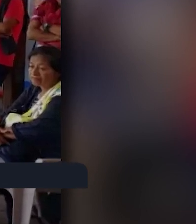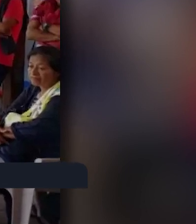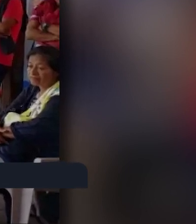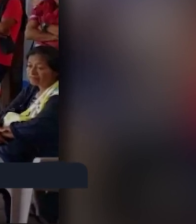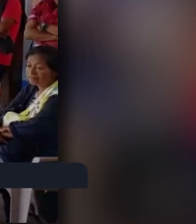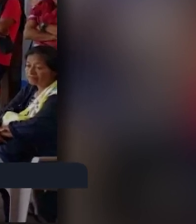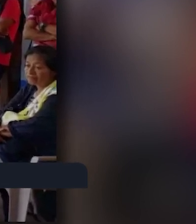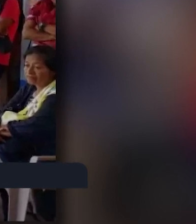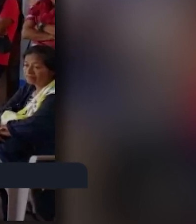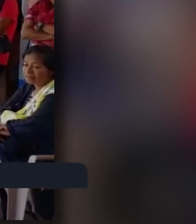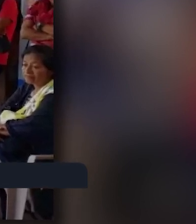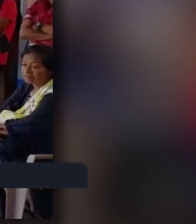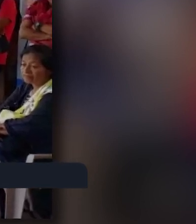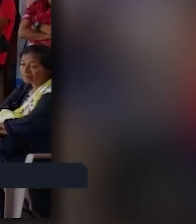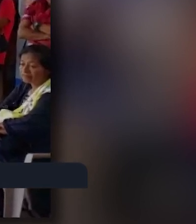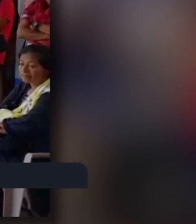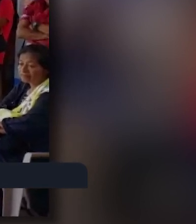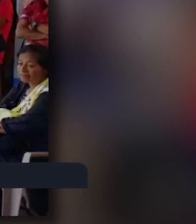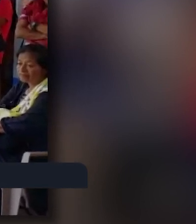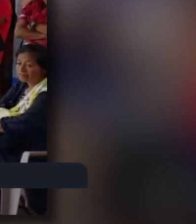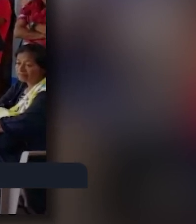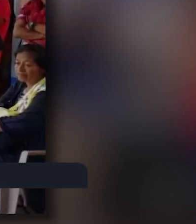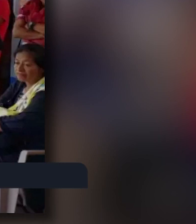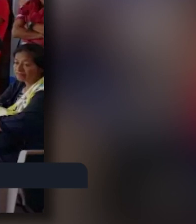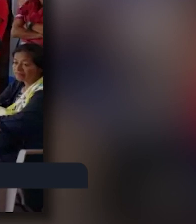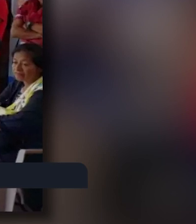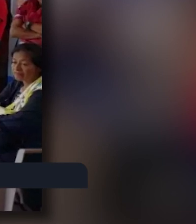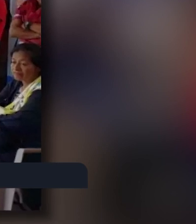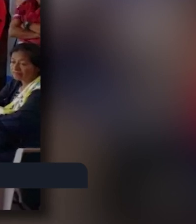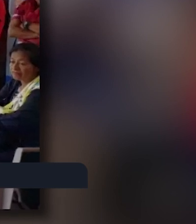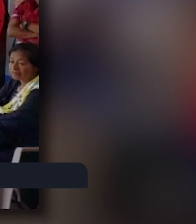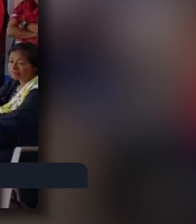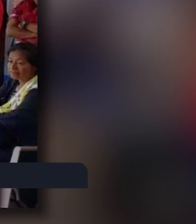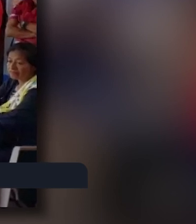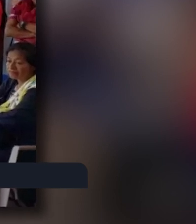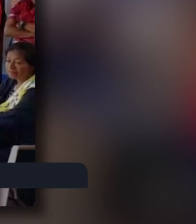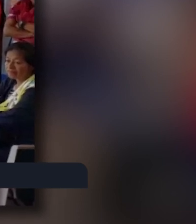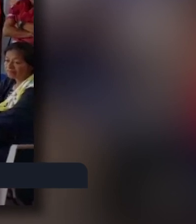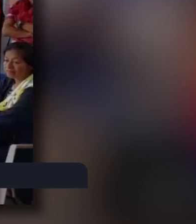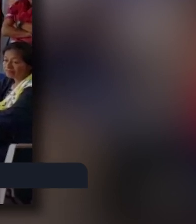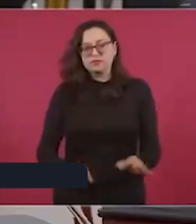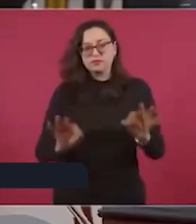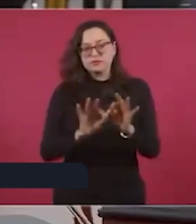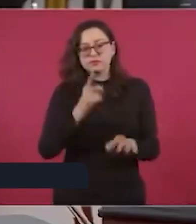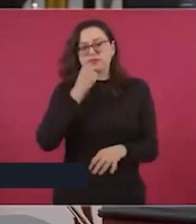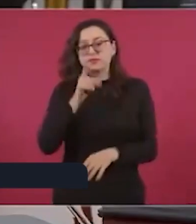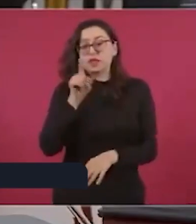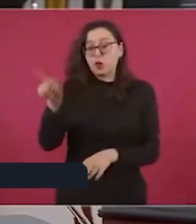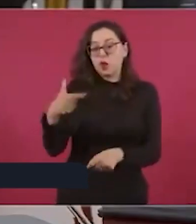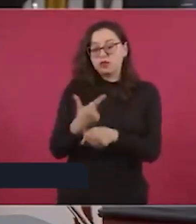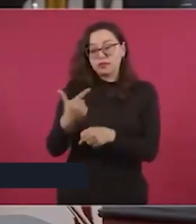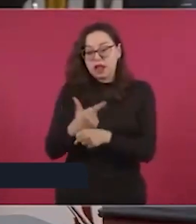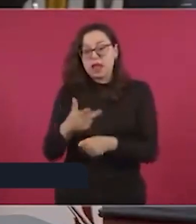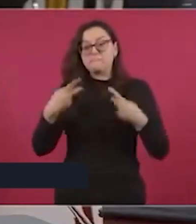que otros han optado por desplazarse de forma temporal la prioridad de las autoridades mexicanas es proteger la comunidad de amatenango donde la